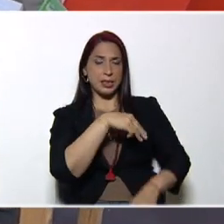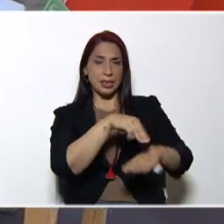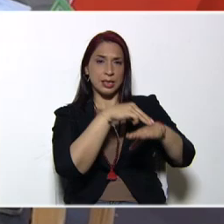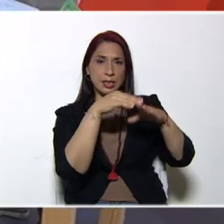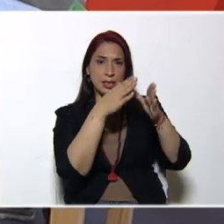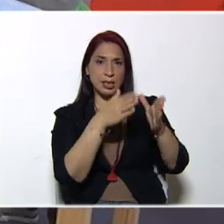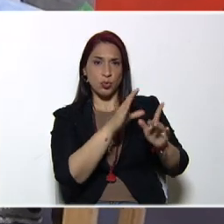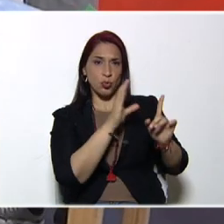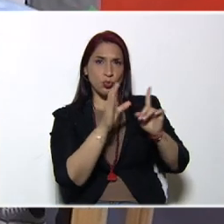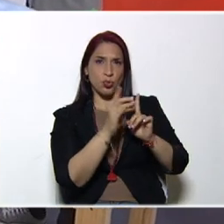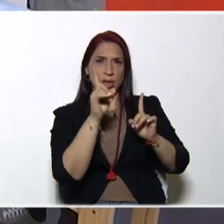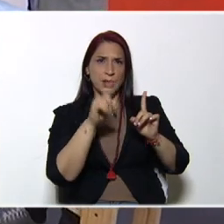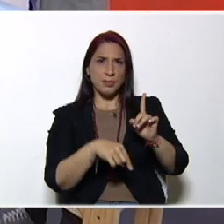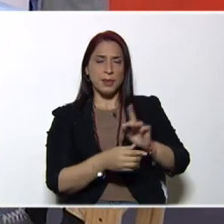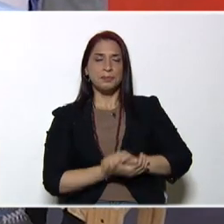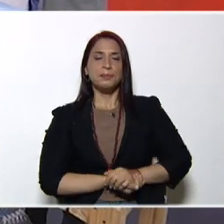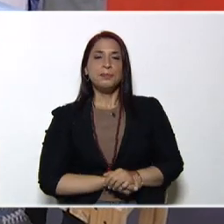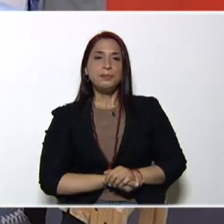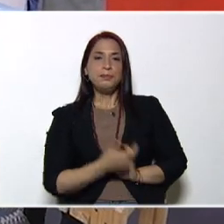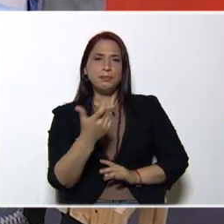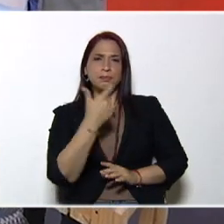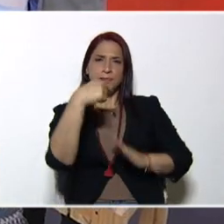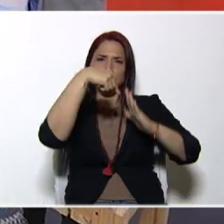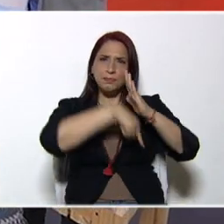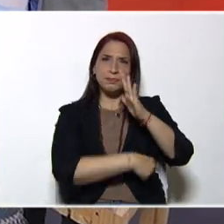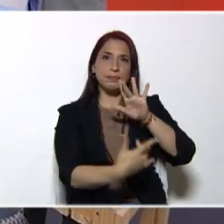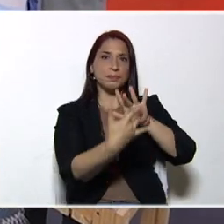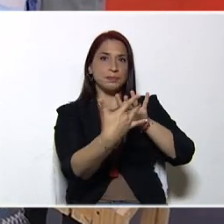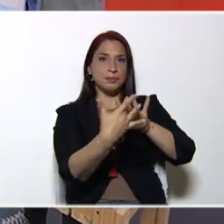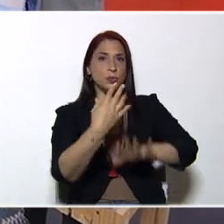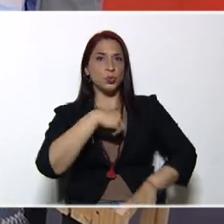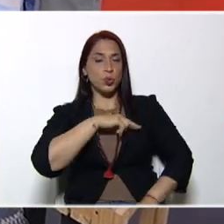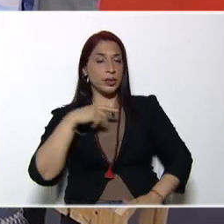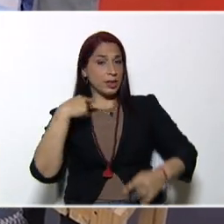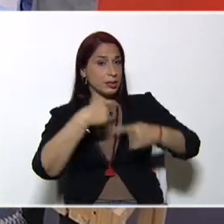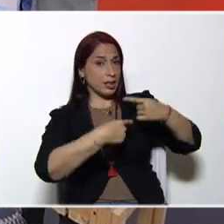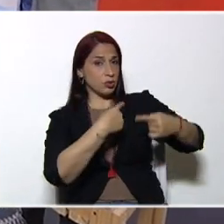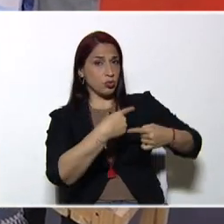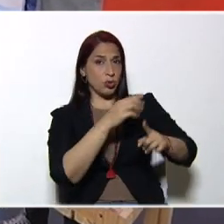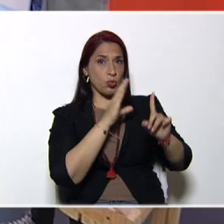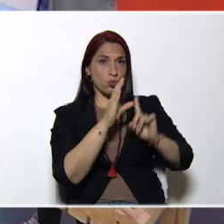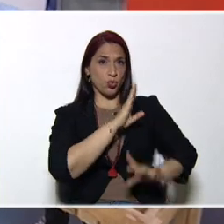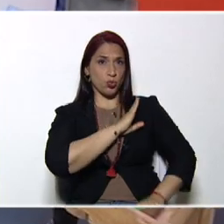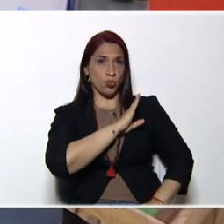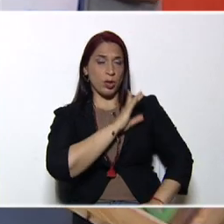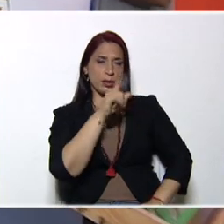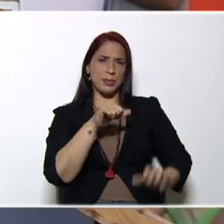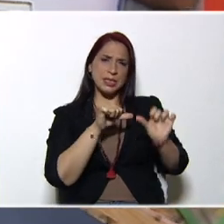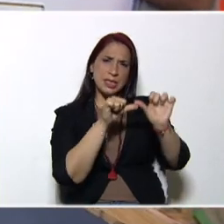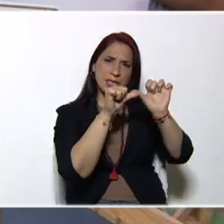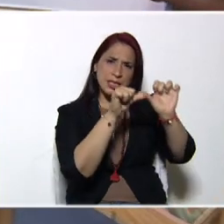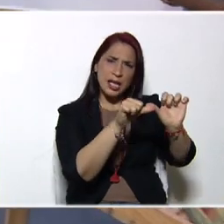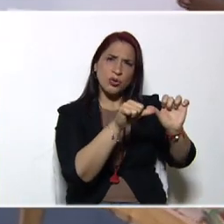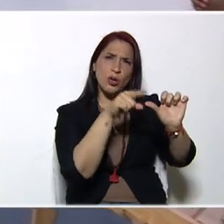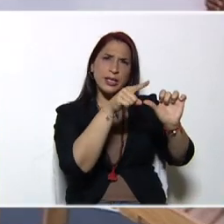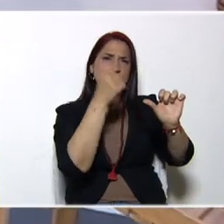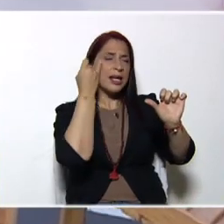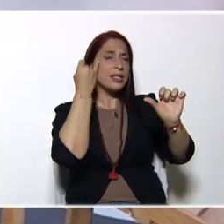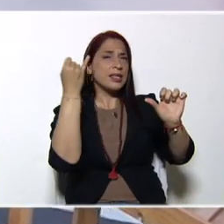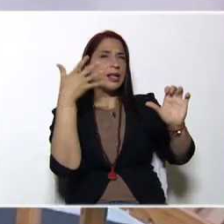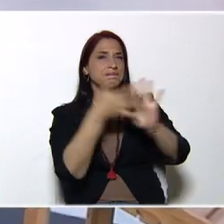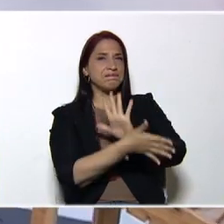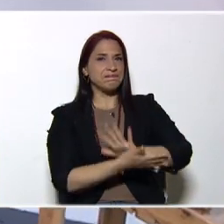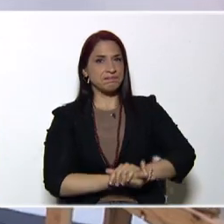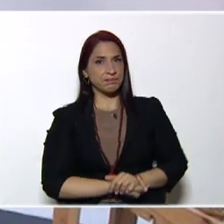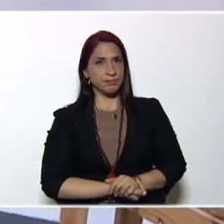profundizar, sensibilizar, fomentar precisamente nuestras tradiciones y nuestra cultura, ¿no? Siguiendo entonces en estas ideas, José